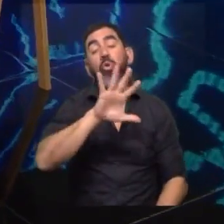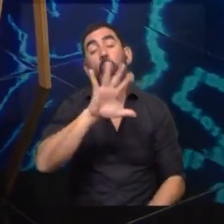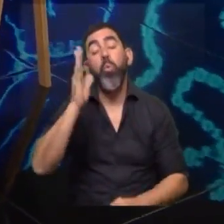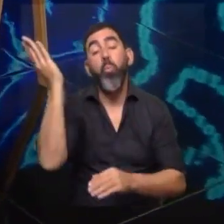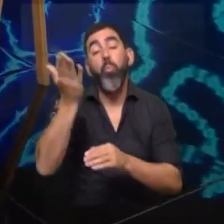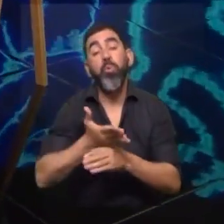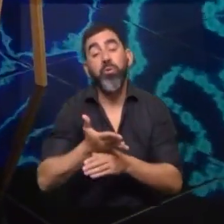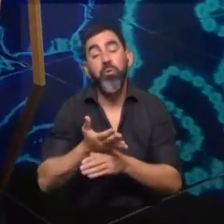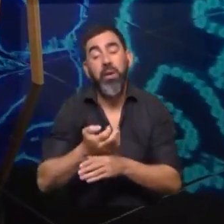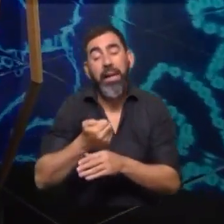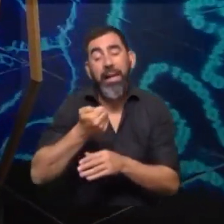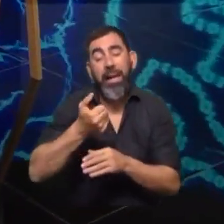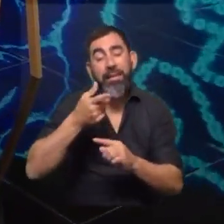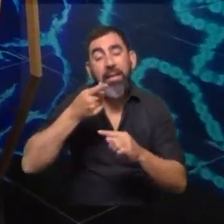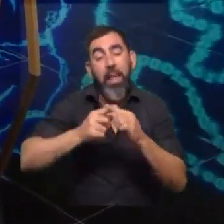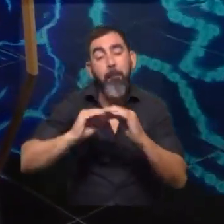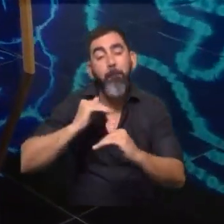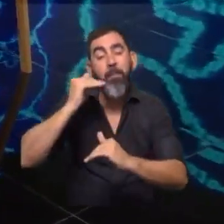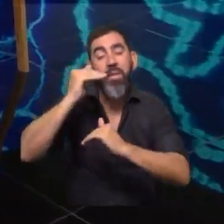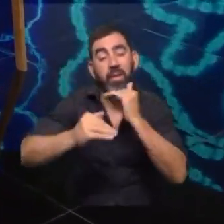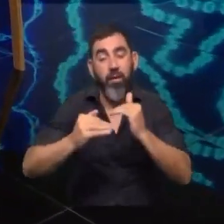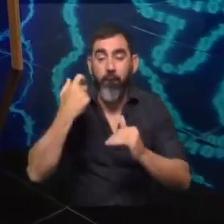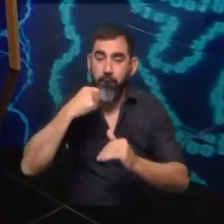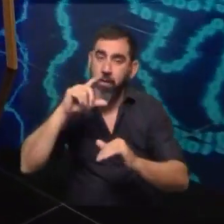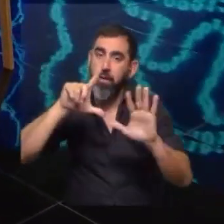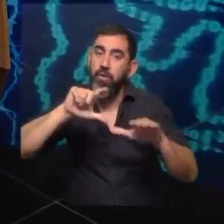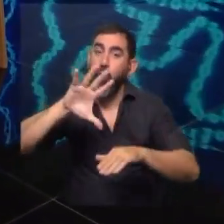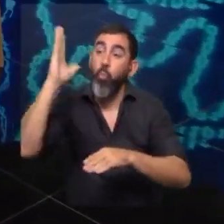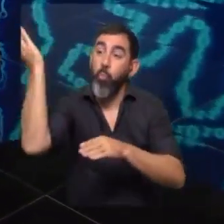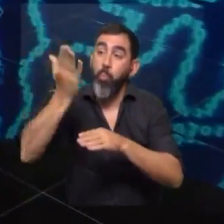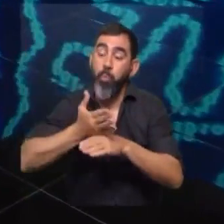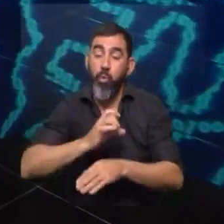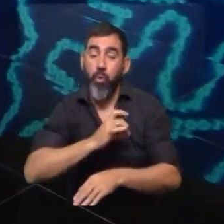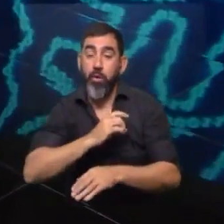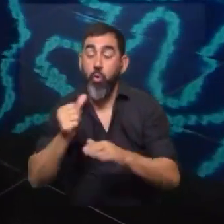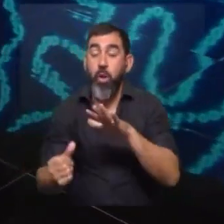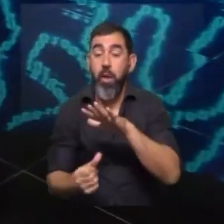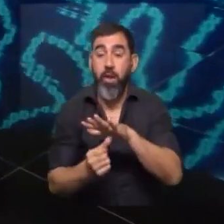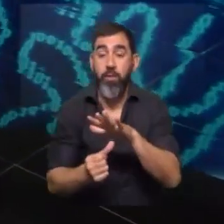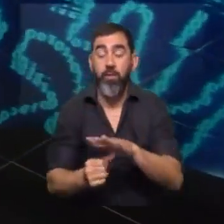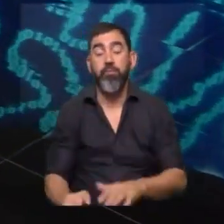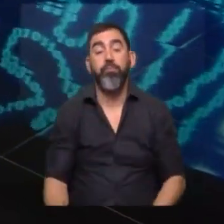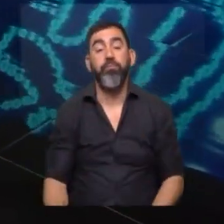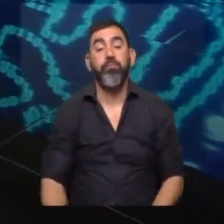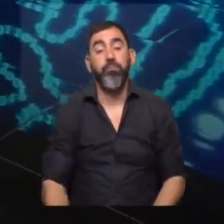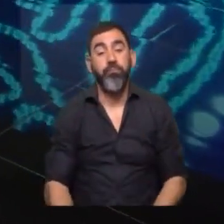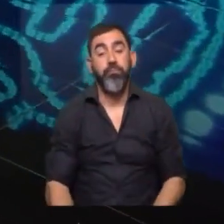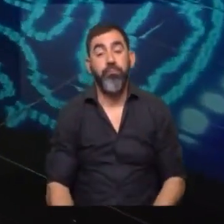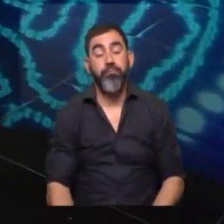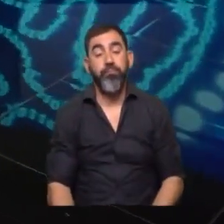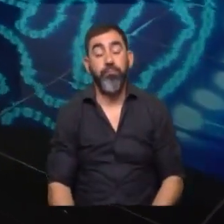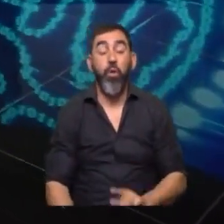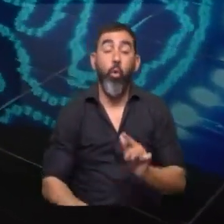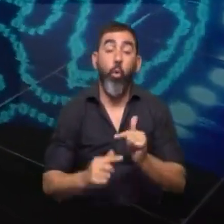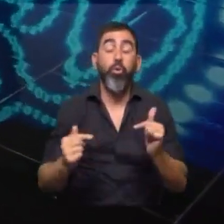decir, apenas más de la mitad y bastante lejos del 75% de Chile, que lidera el ranking, deja eso, ¿no? Algunas certezas